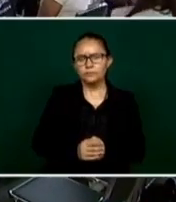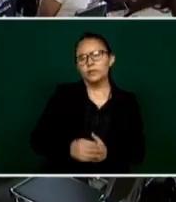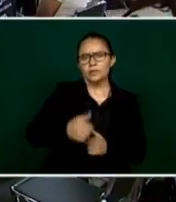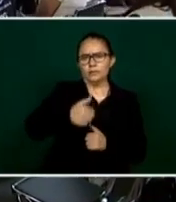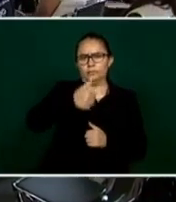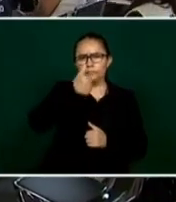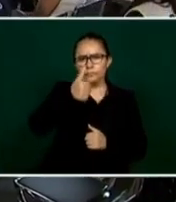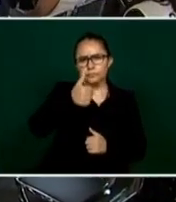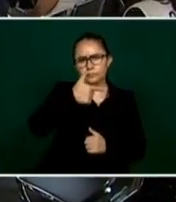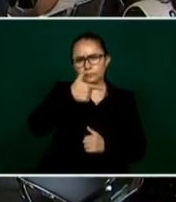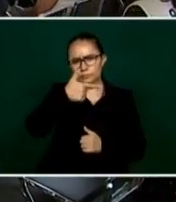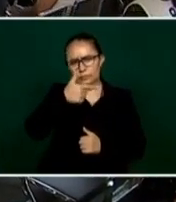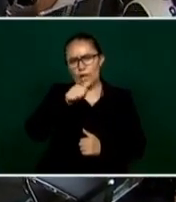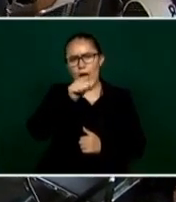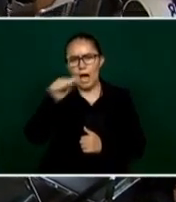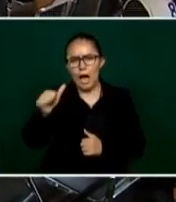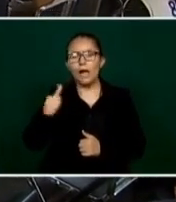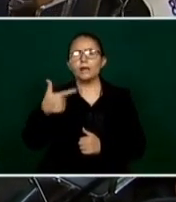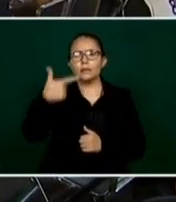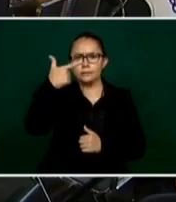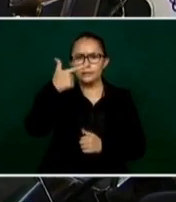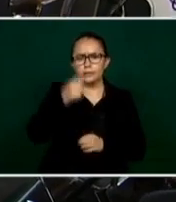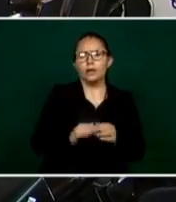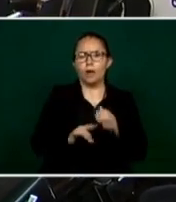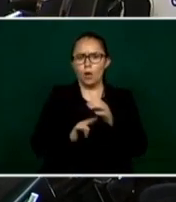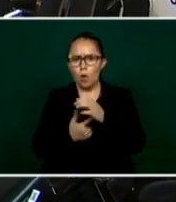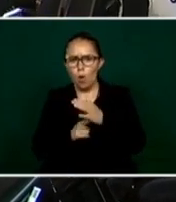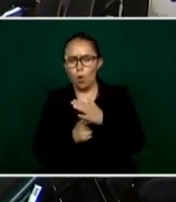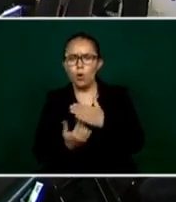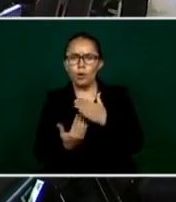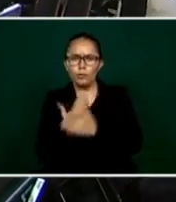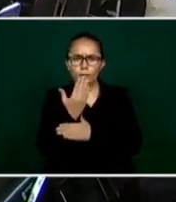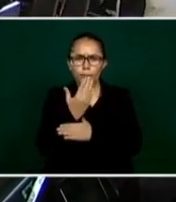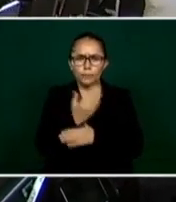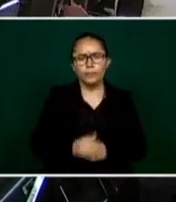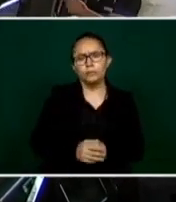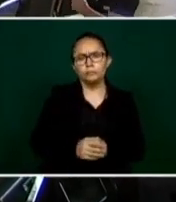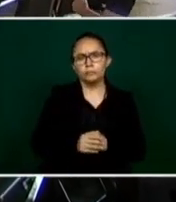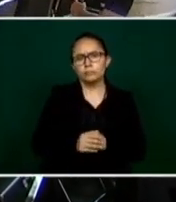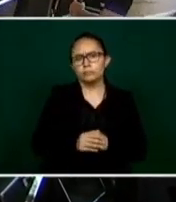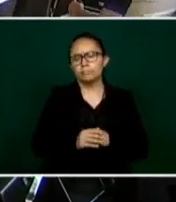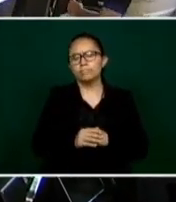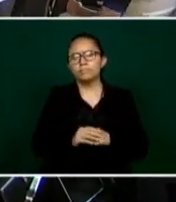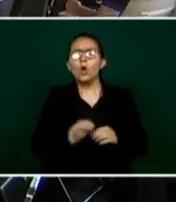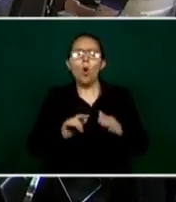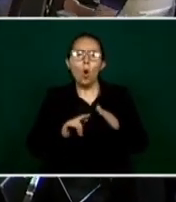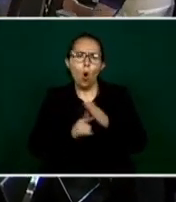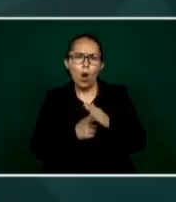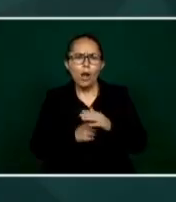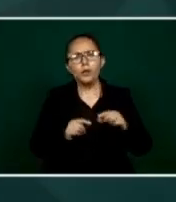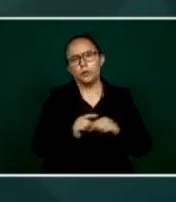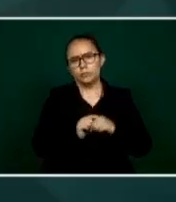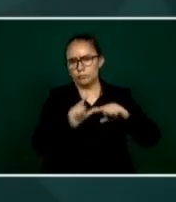6 a 7, horario de la capital de la República,